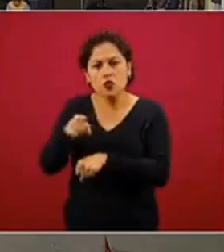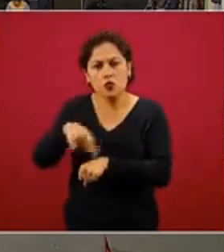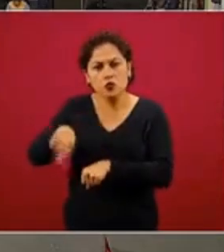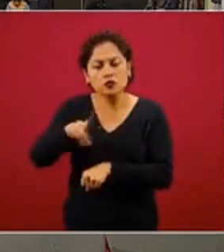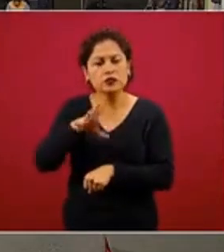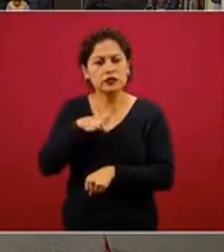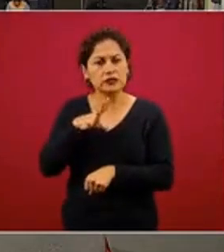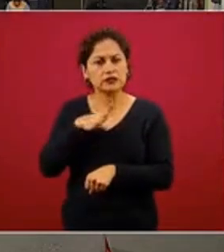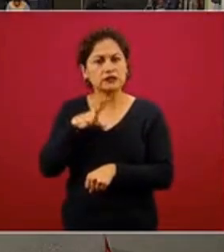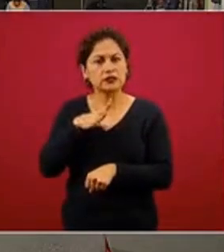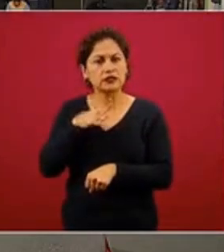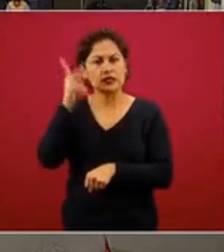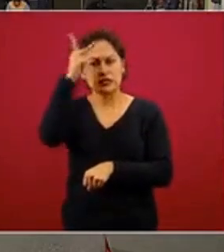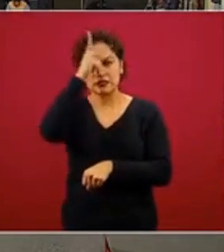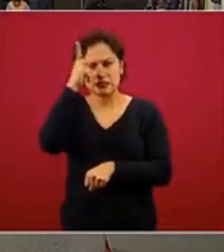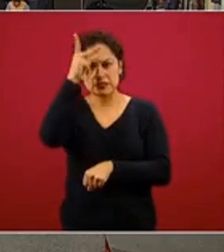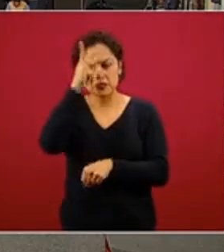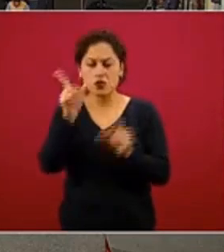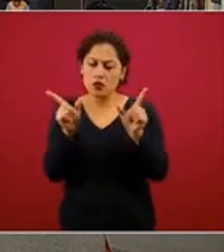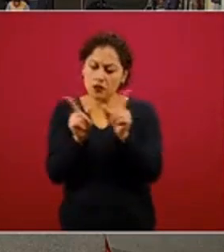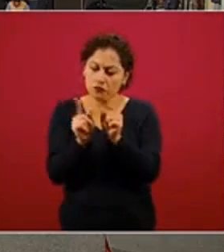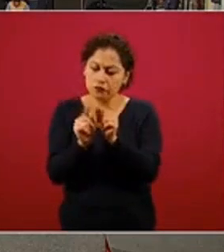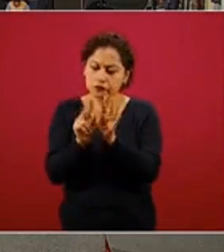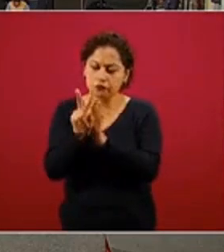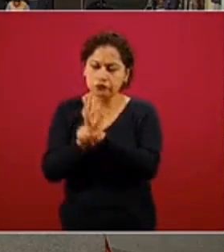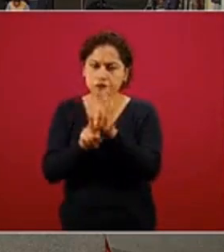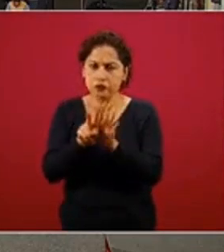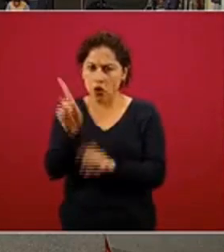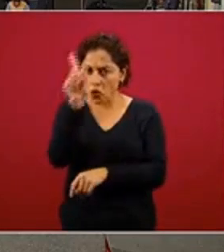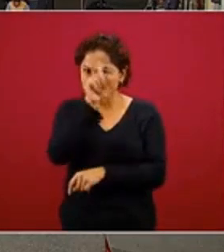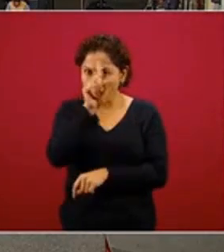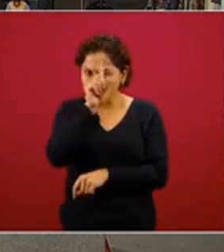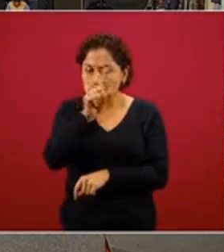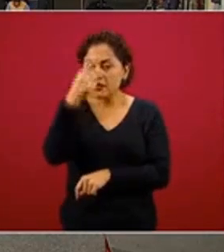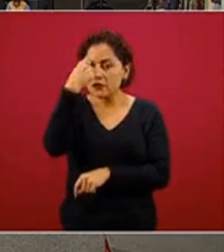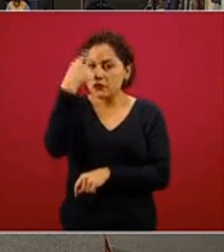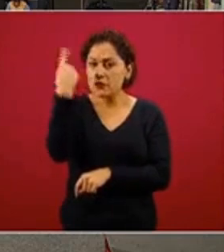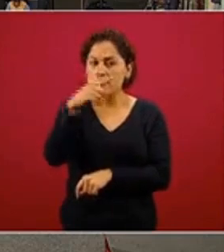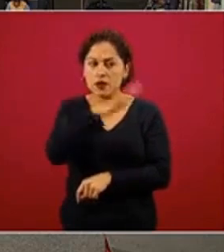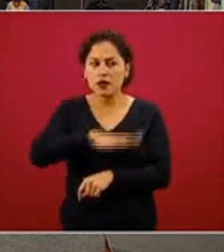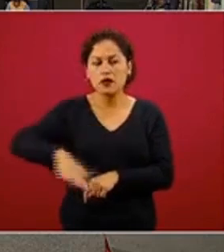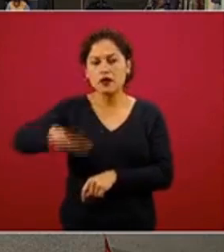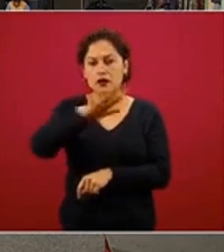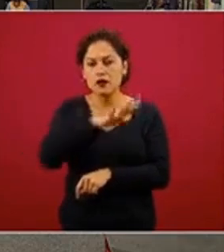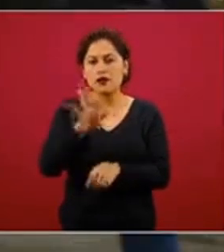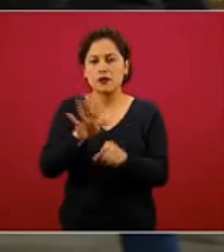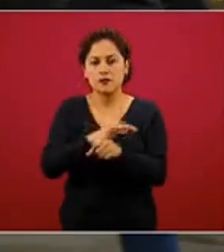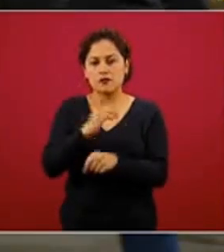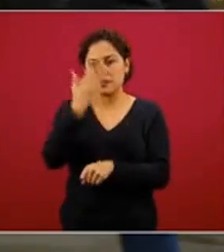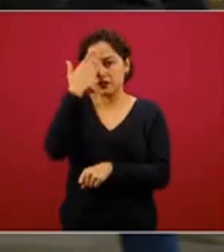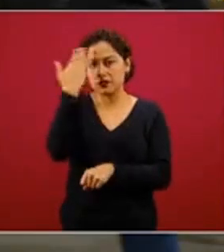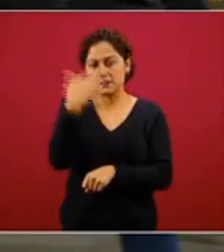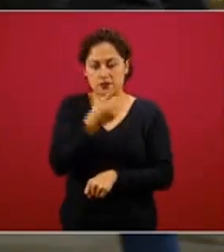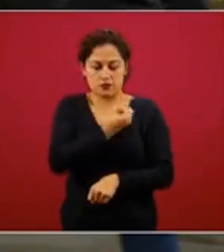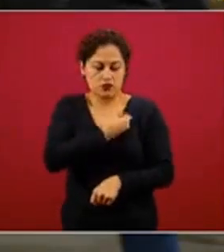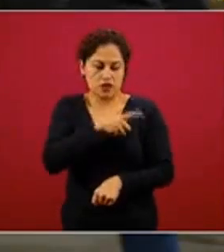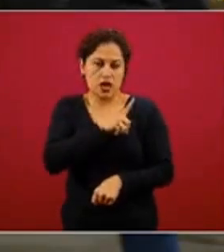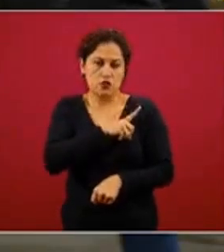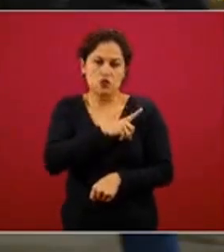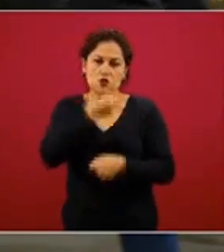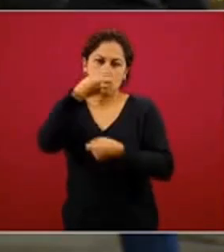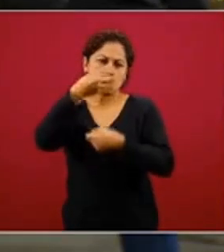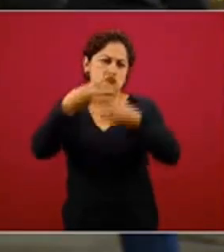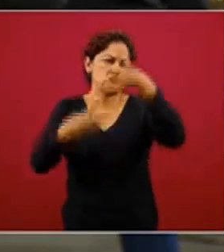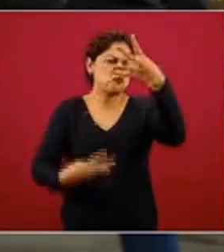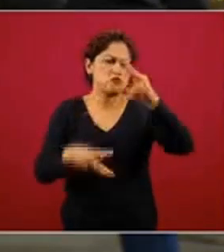unos pequeños videos y unas recomendaciones acerca porque sabemos que, como bien dijeron ustedes, pues la salud es bastante amplia y no solamente la